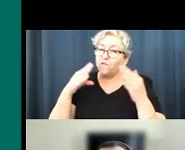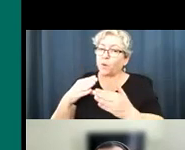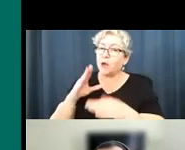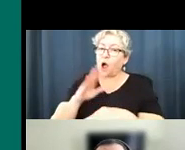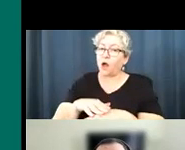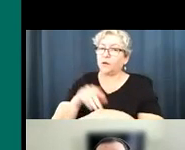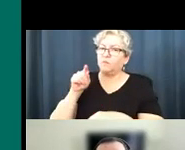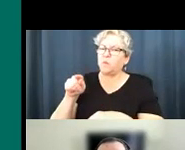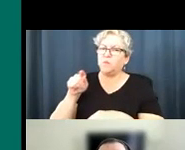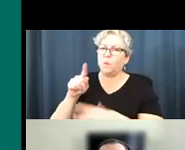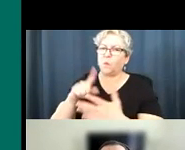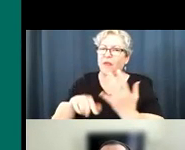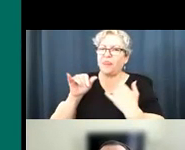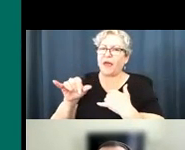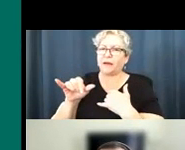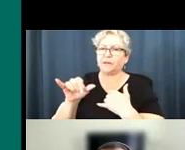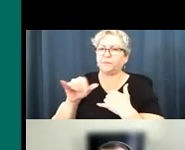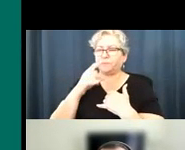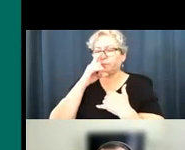Si usted tiene que enfocarse en qué es